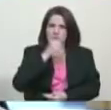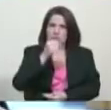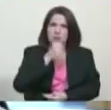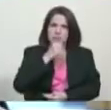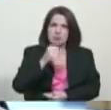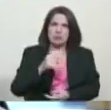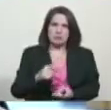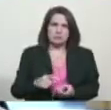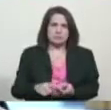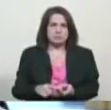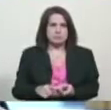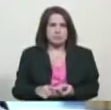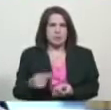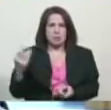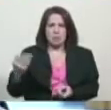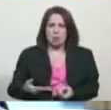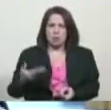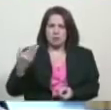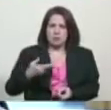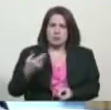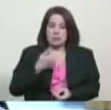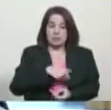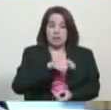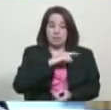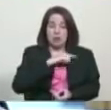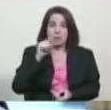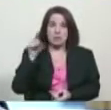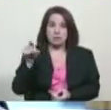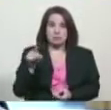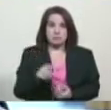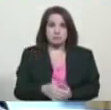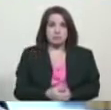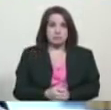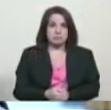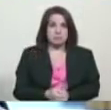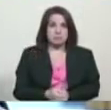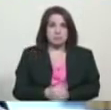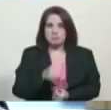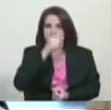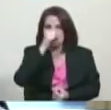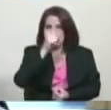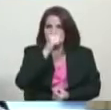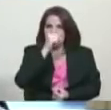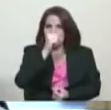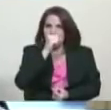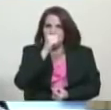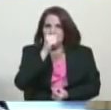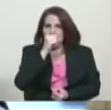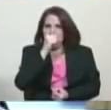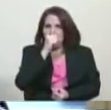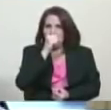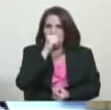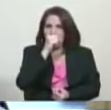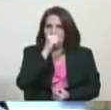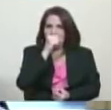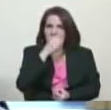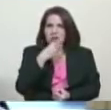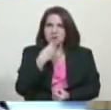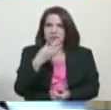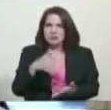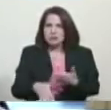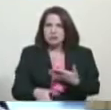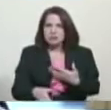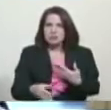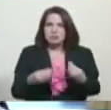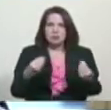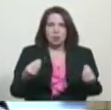un programa muy importante de España, Salvados, periodista Jordi Évole. Di una rueda de prensa